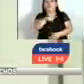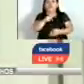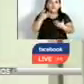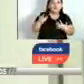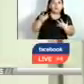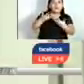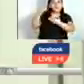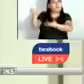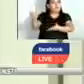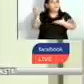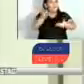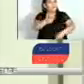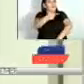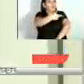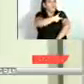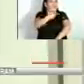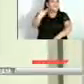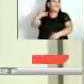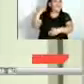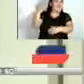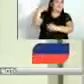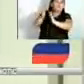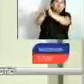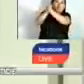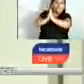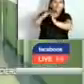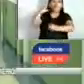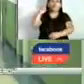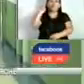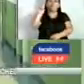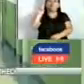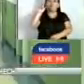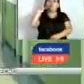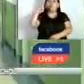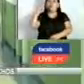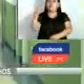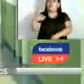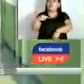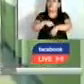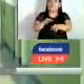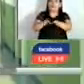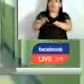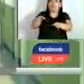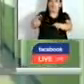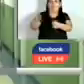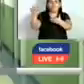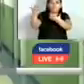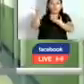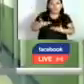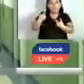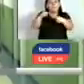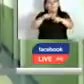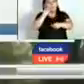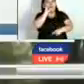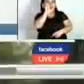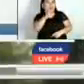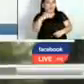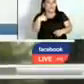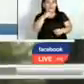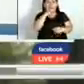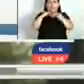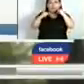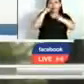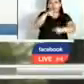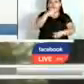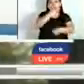la llegada de las vacunas solicitadas a través del mecanismo COVAX, que ha tenido retrasos en la entrega, pero, según autoridades guatemaltecas,